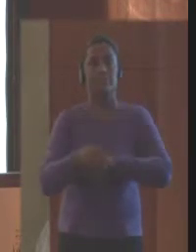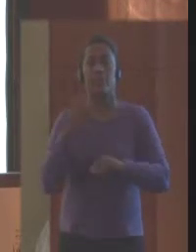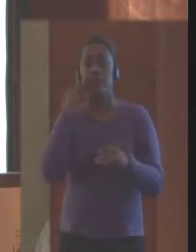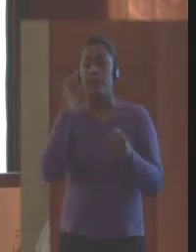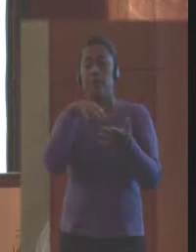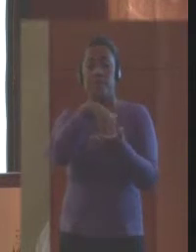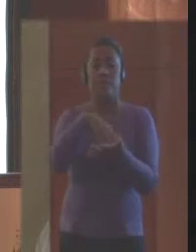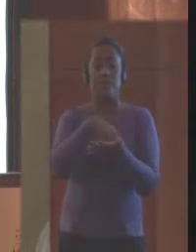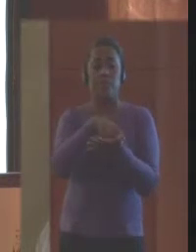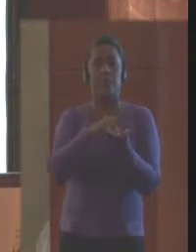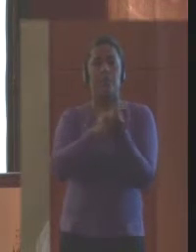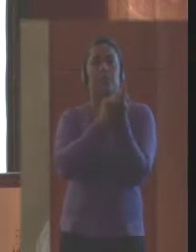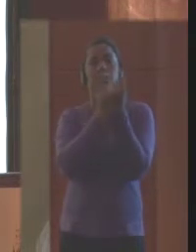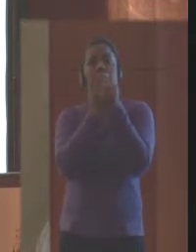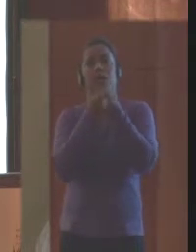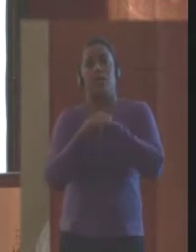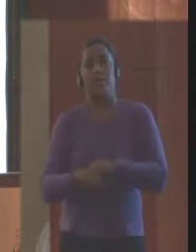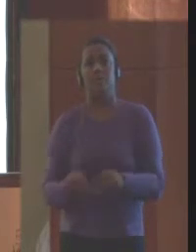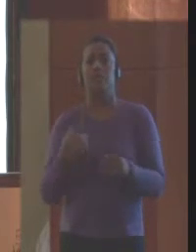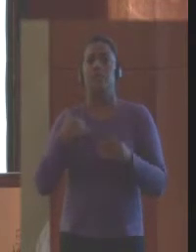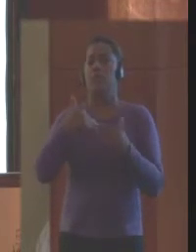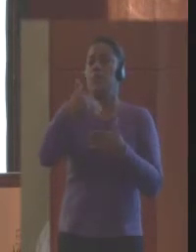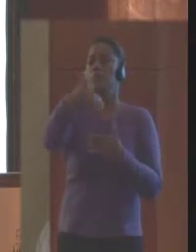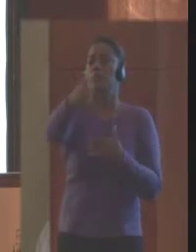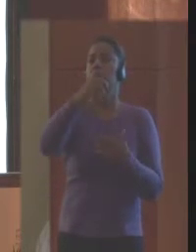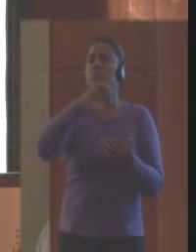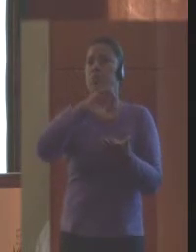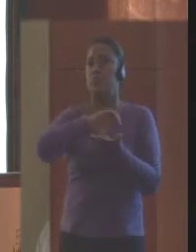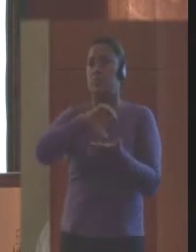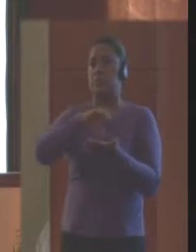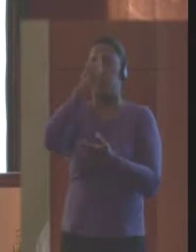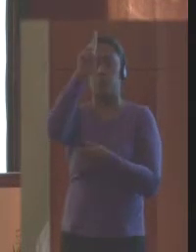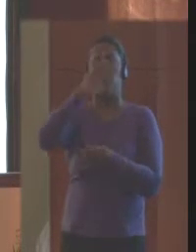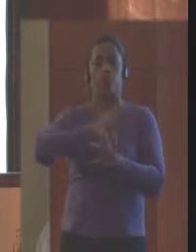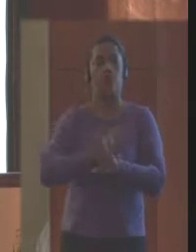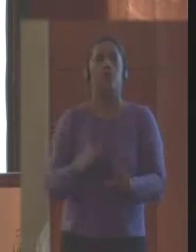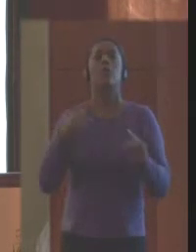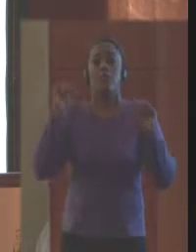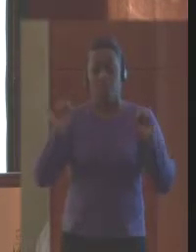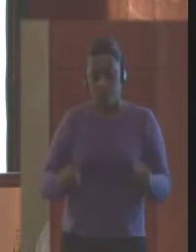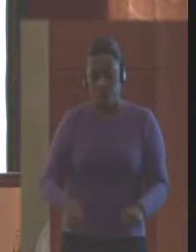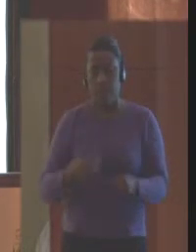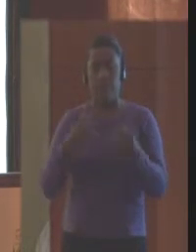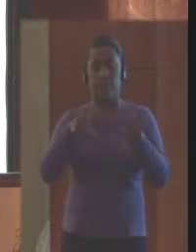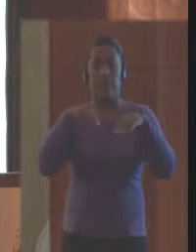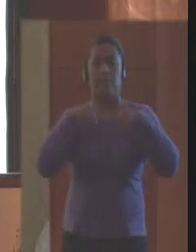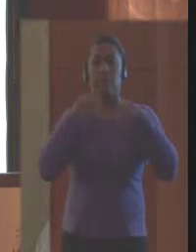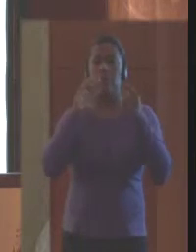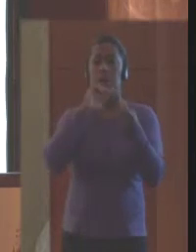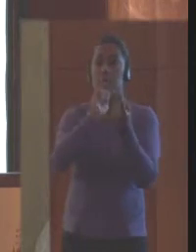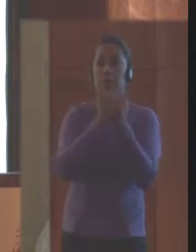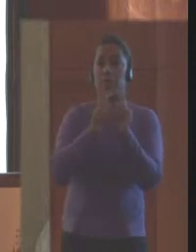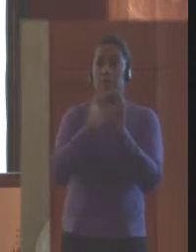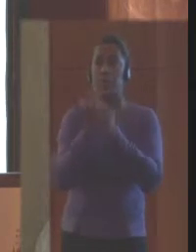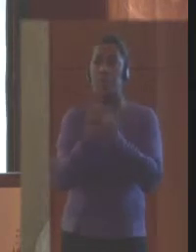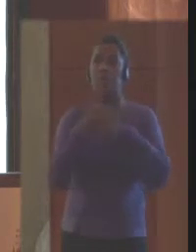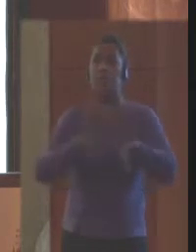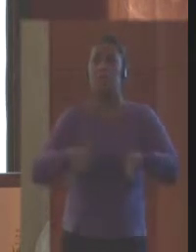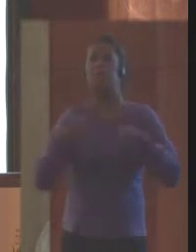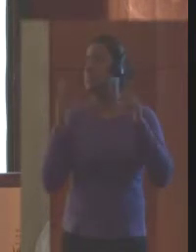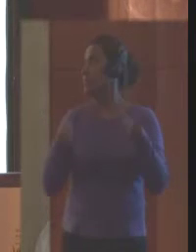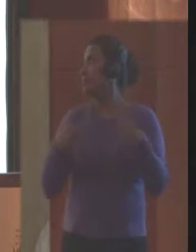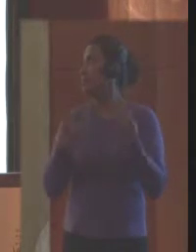cambio climático a una ciudad con un riesgo socialmente aceptable y resiliente frente al cambio climático.